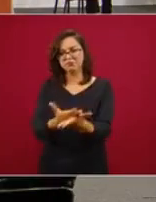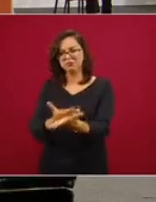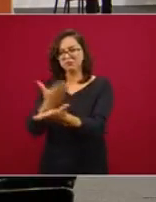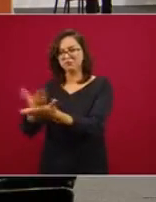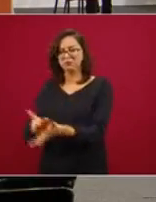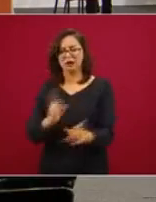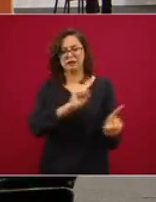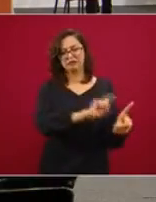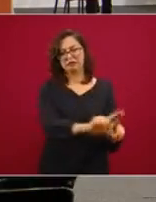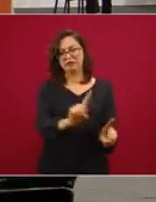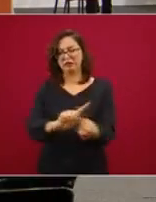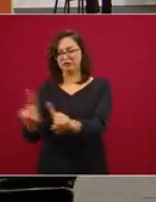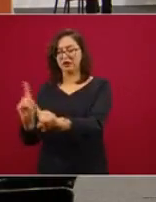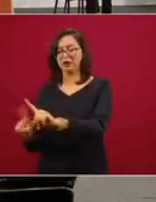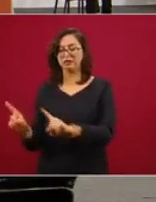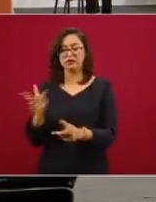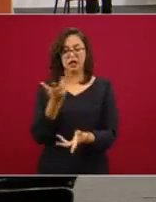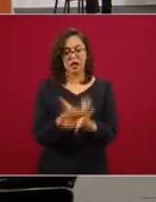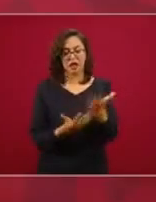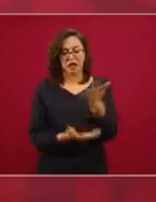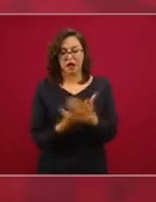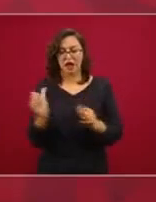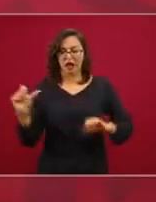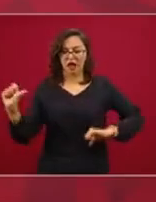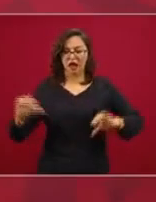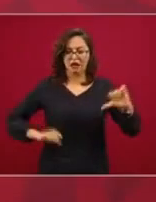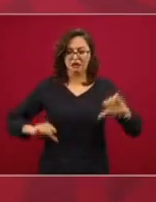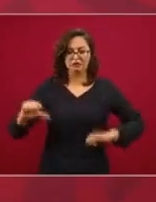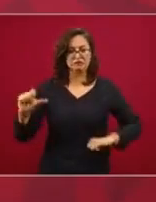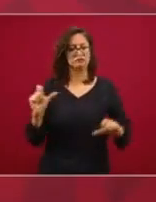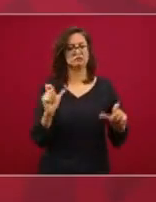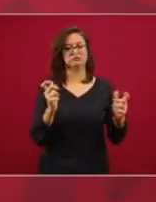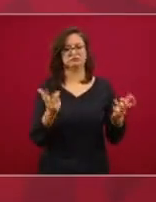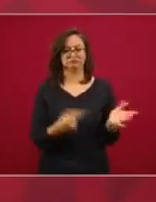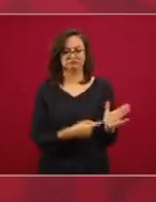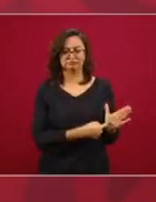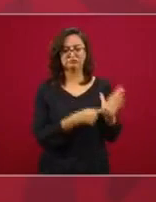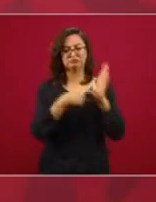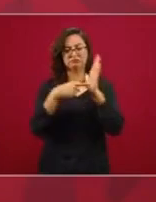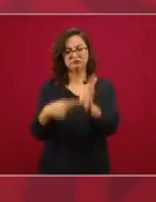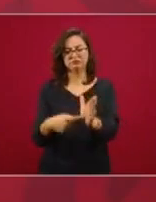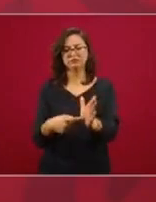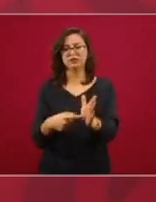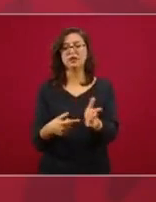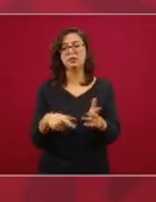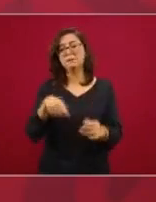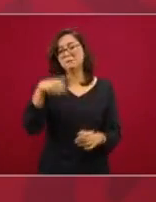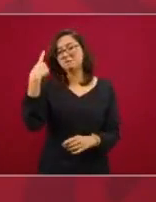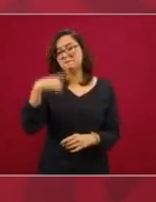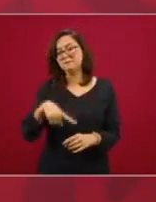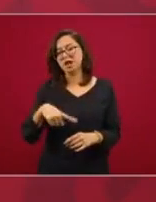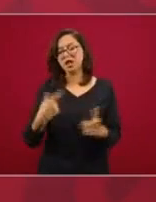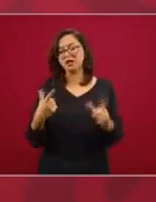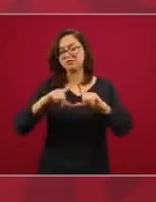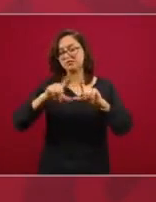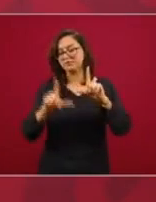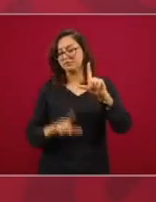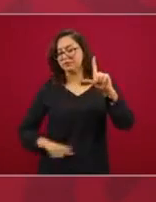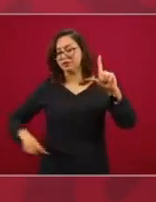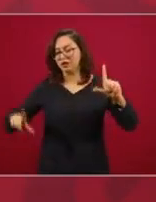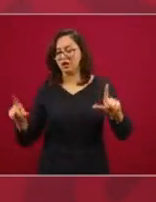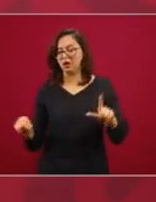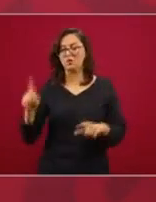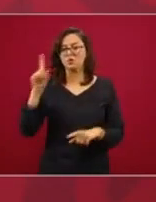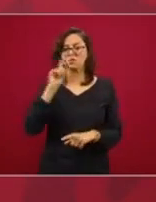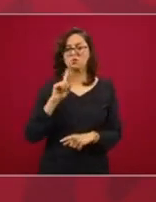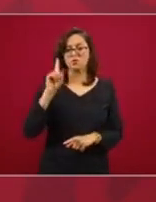república dio espacio y respondió todas estas dudas. Sin embargo también se tocó un tema también que ha sido